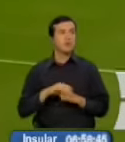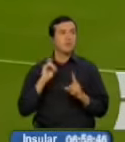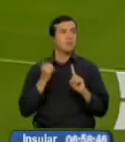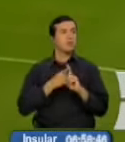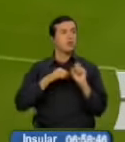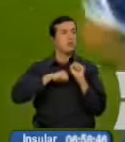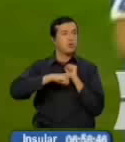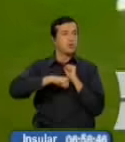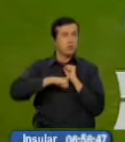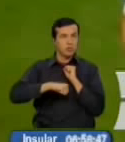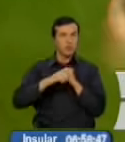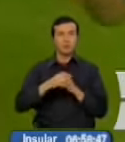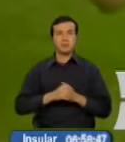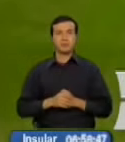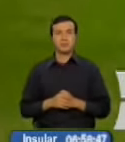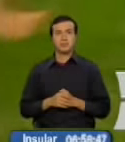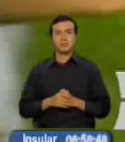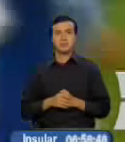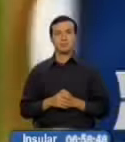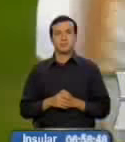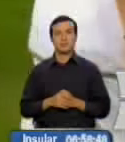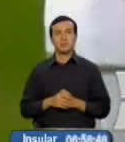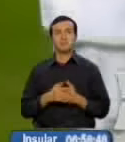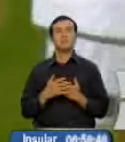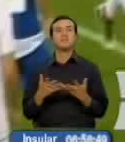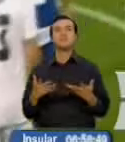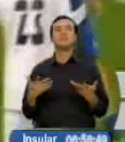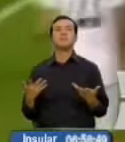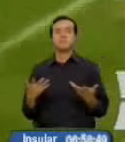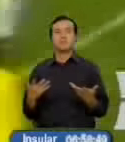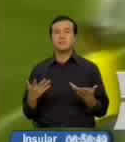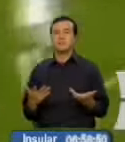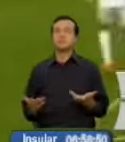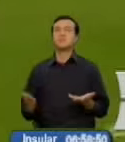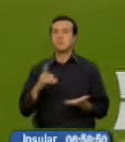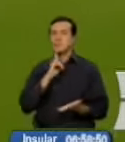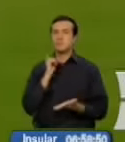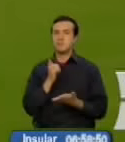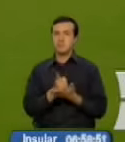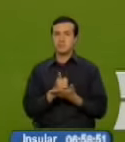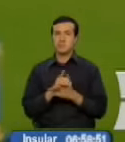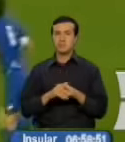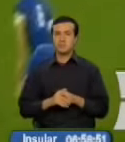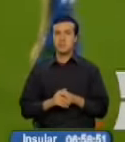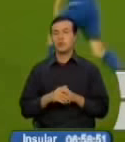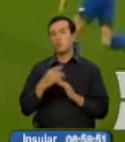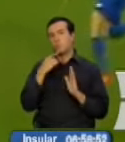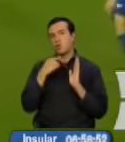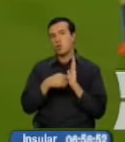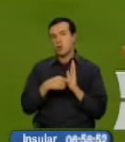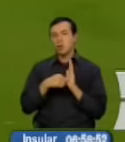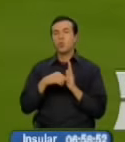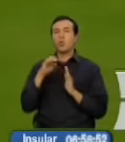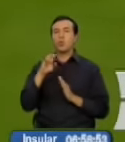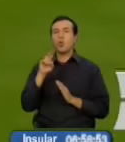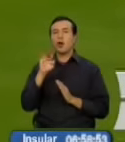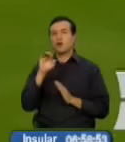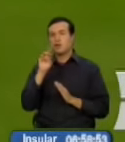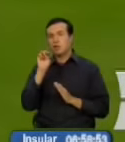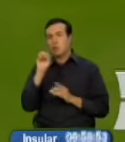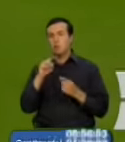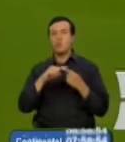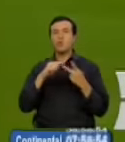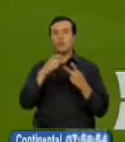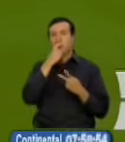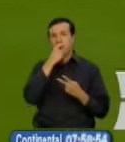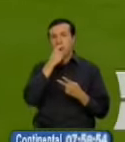primer gol del partido en este compromiso que aparecía figuras como Cuauhtémoc Blanco, el mismo